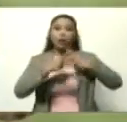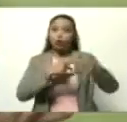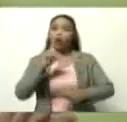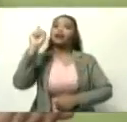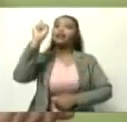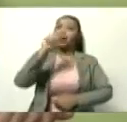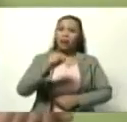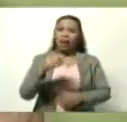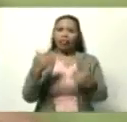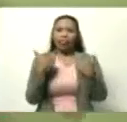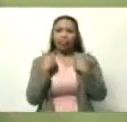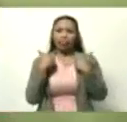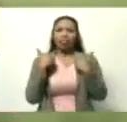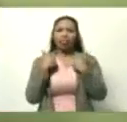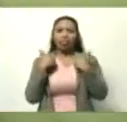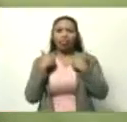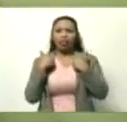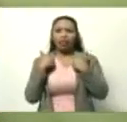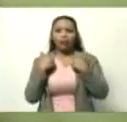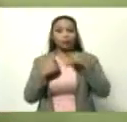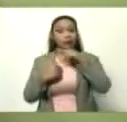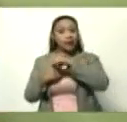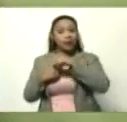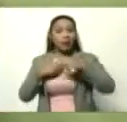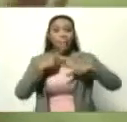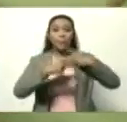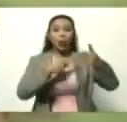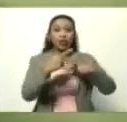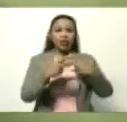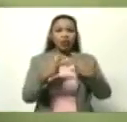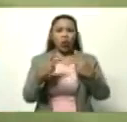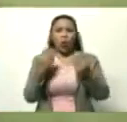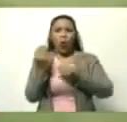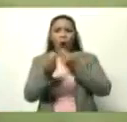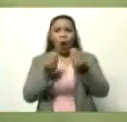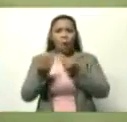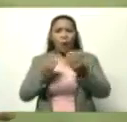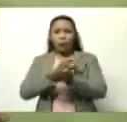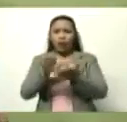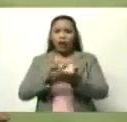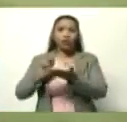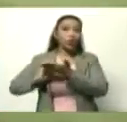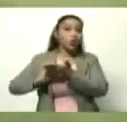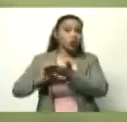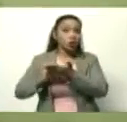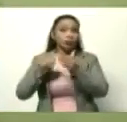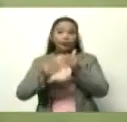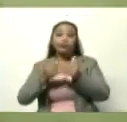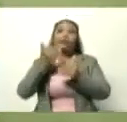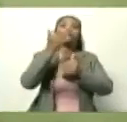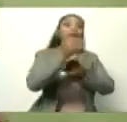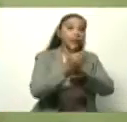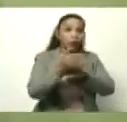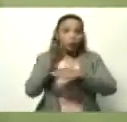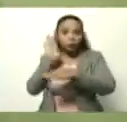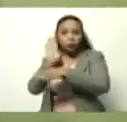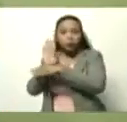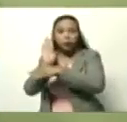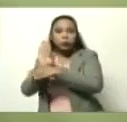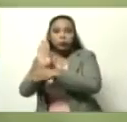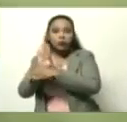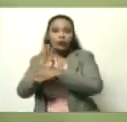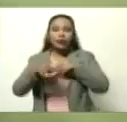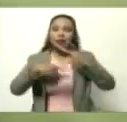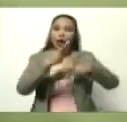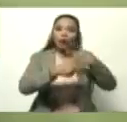frustrado no y ese proceso frustrado fue recuperado posteriormente al amparo digamos de los